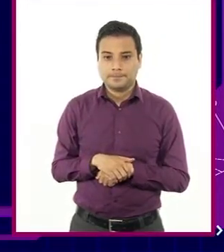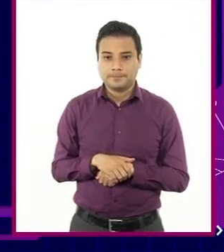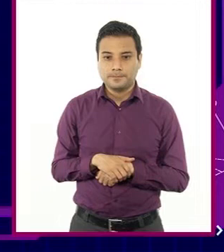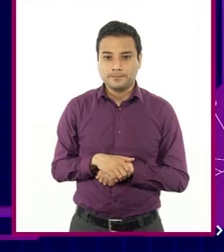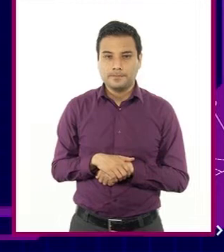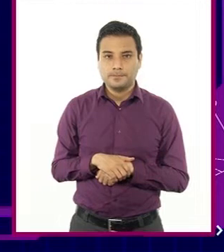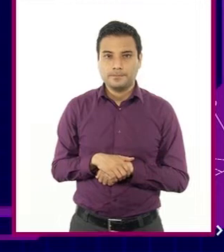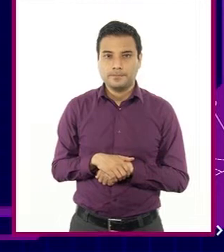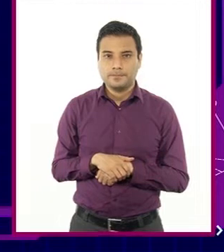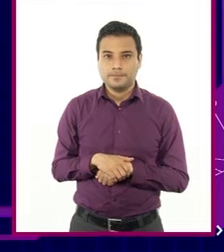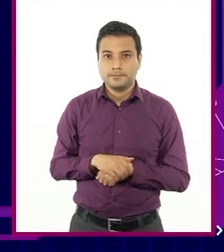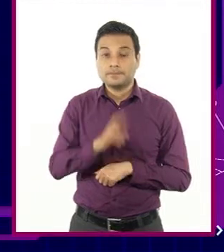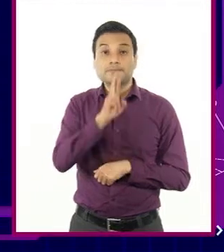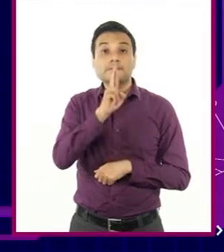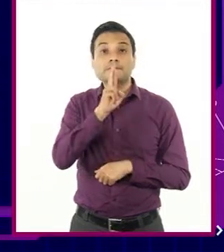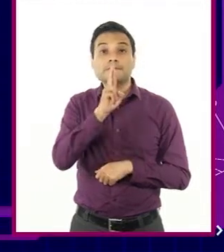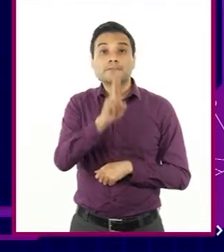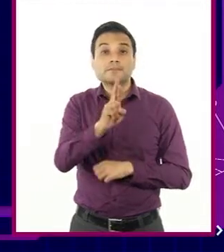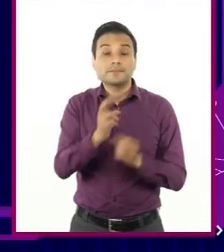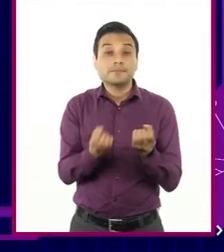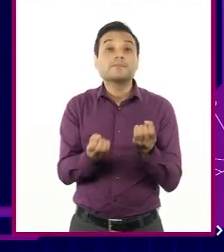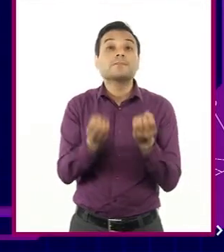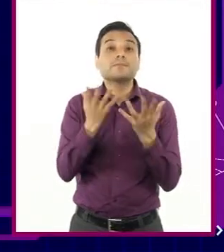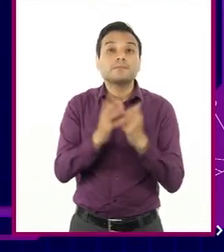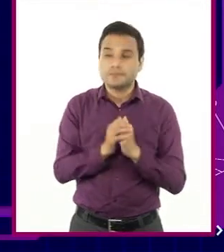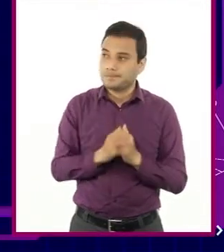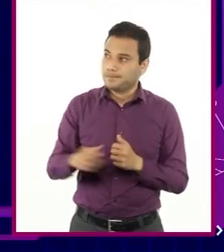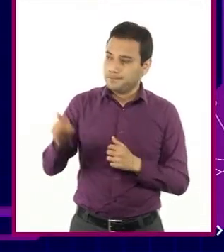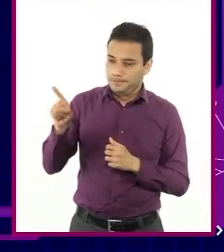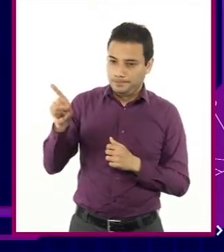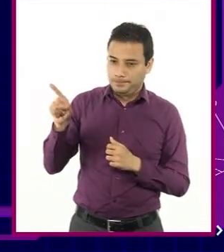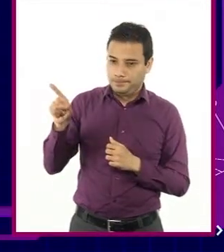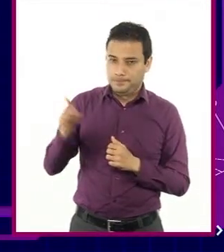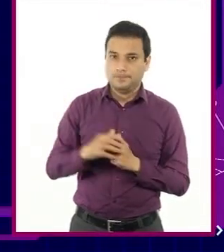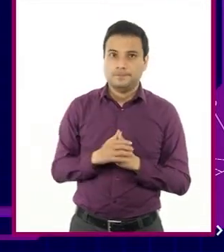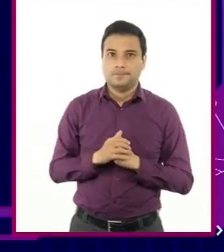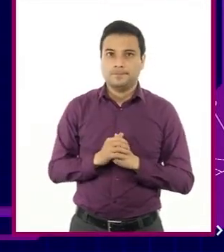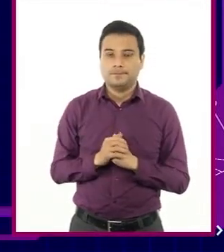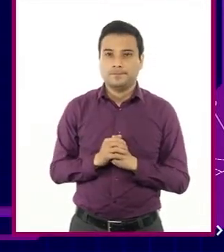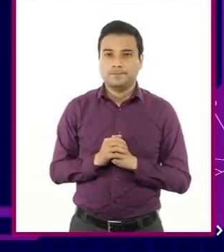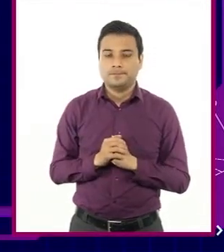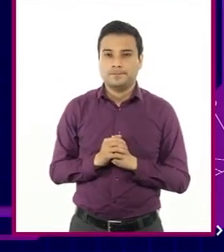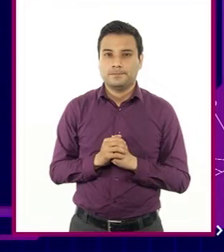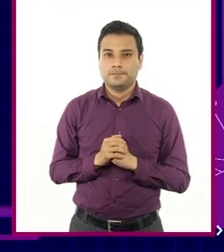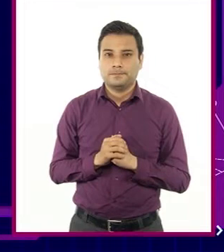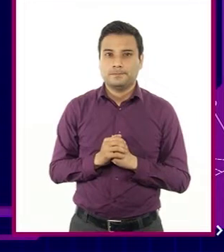es igual a 384,000 kilómetros por una milla entre